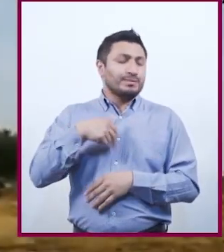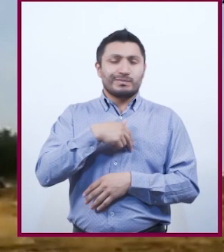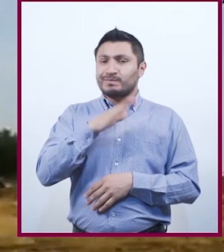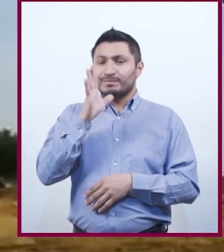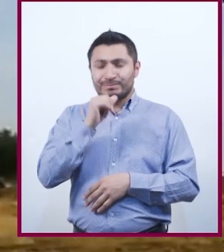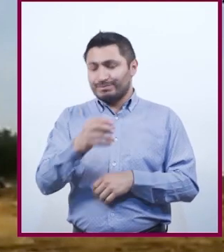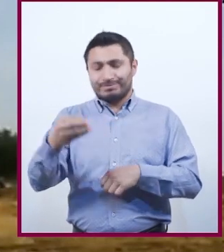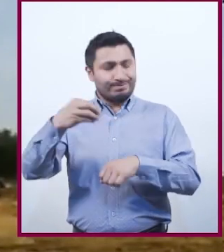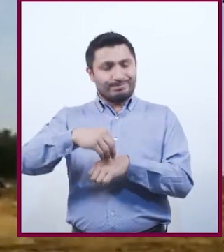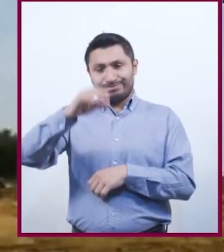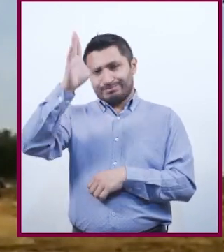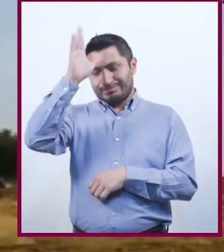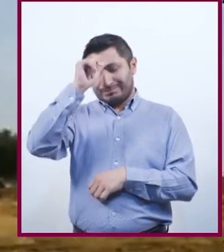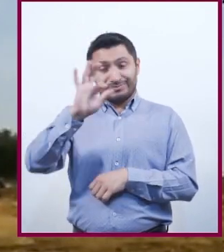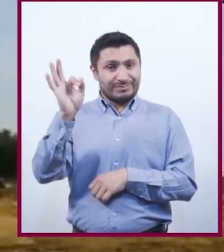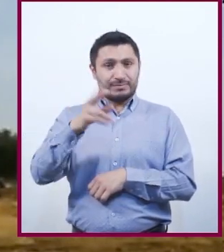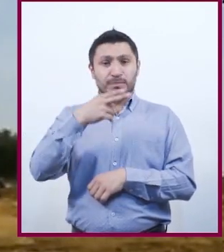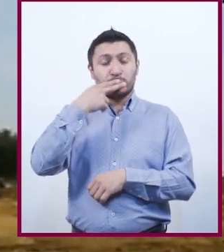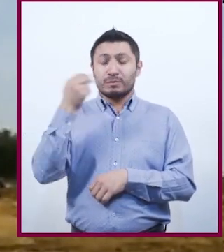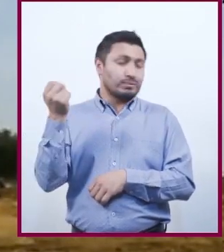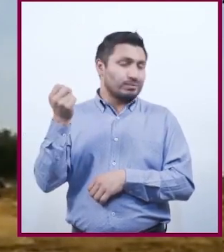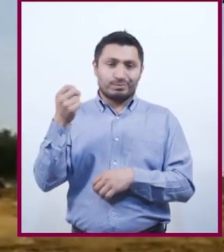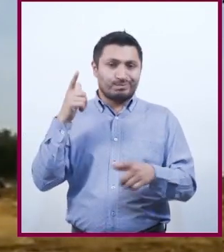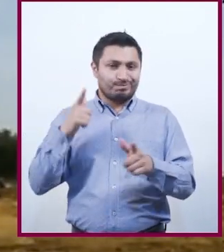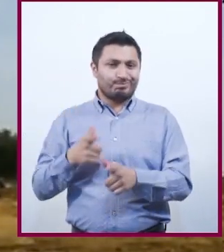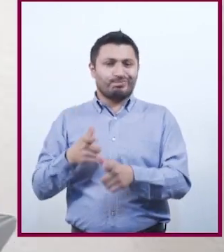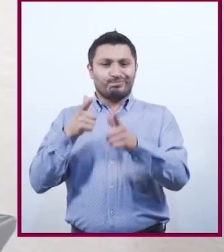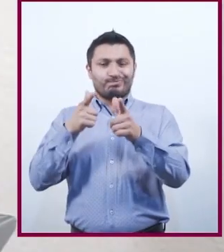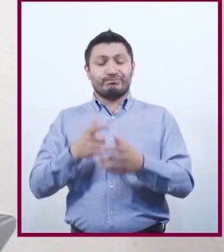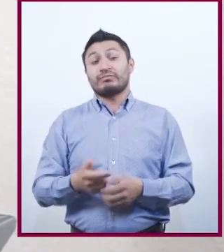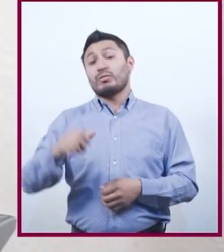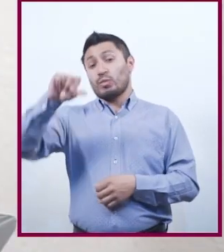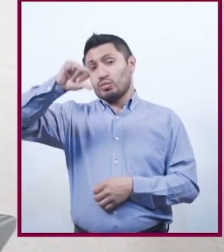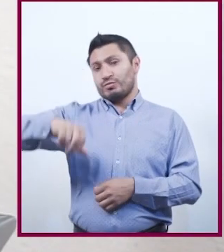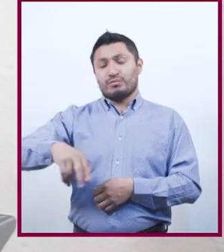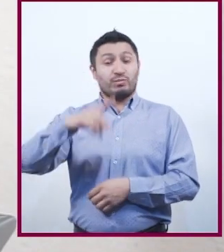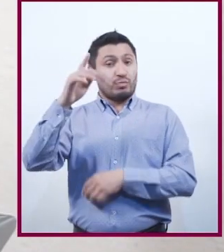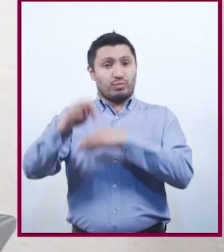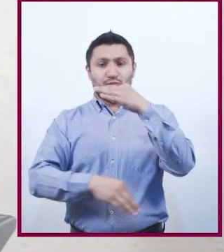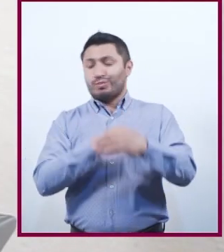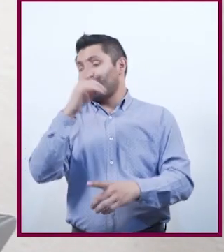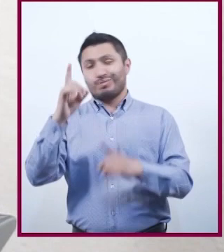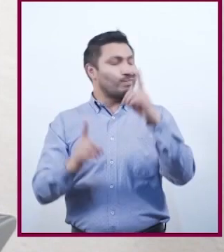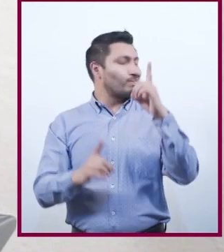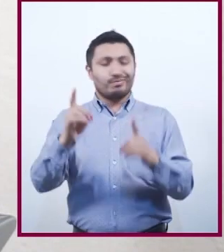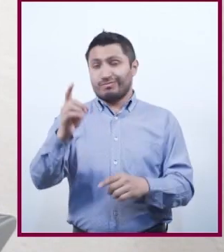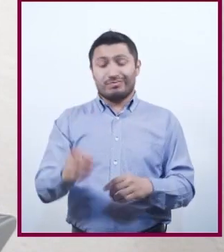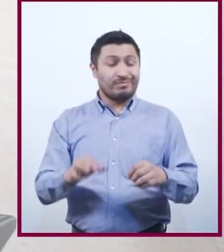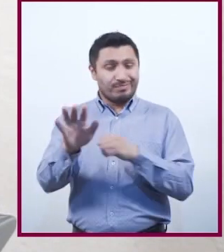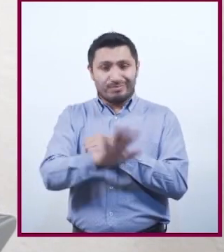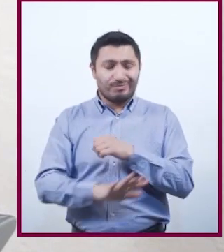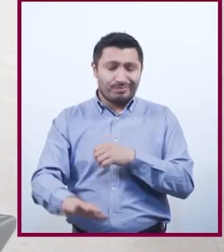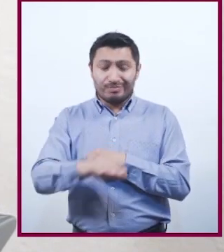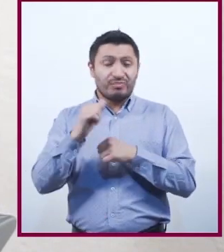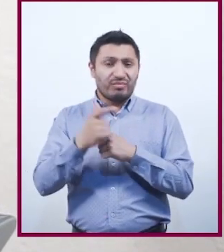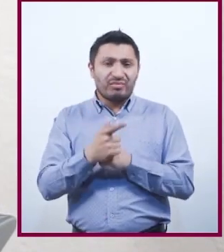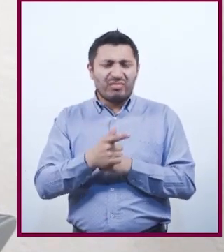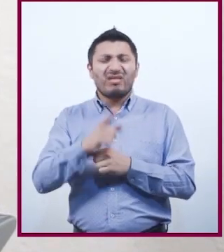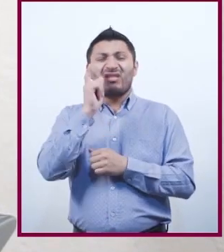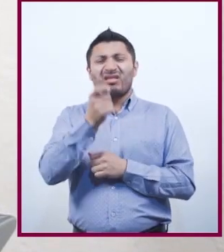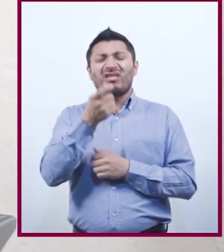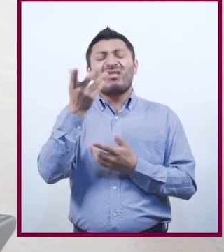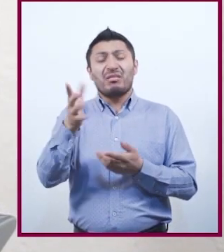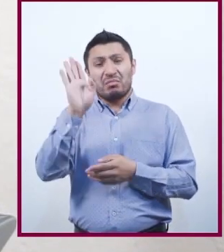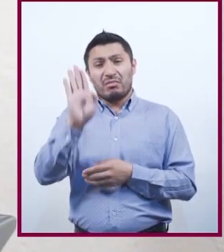somos capaces de ponernos de acuerdo sin el uso de las armas. Hoy nadie duda de un principio básico, muy básico, que